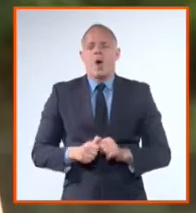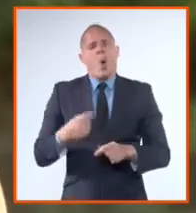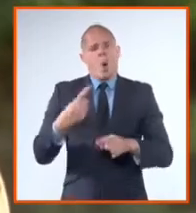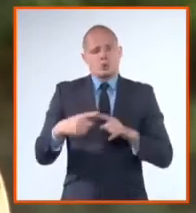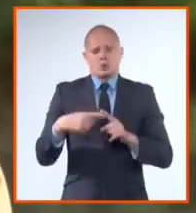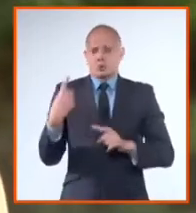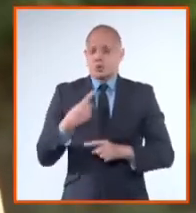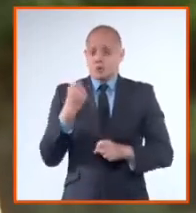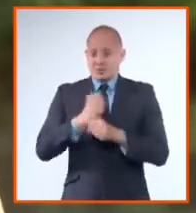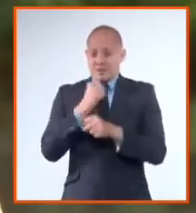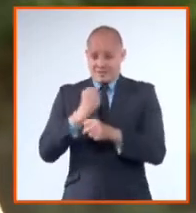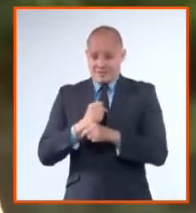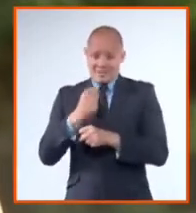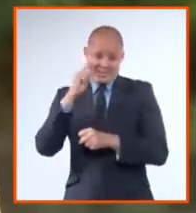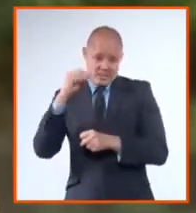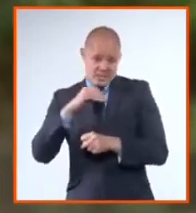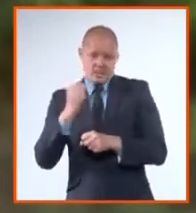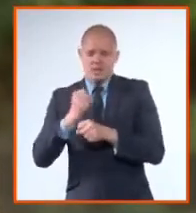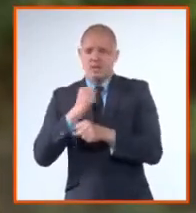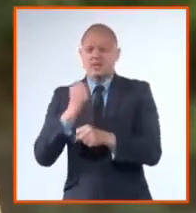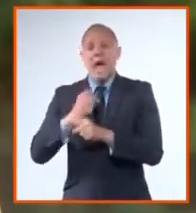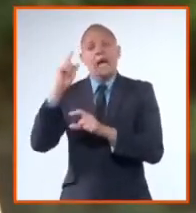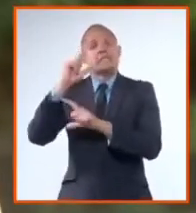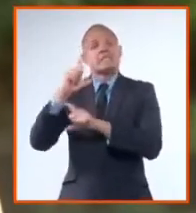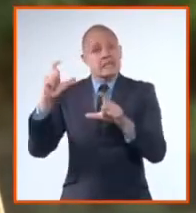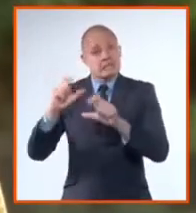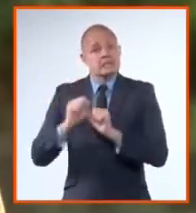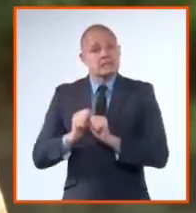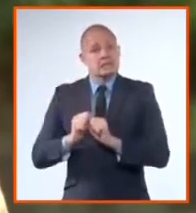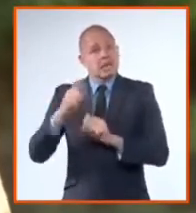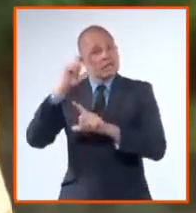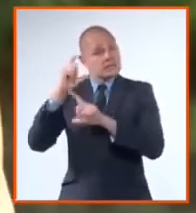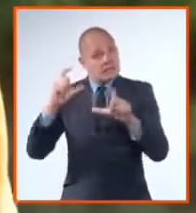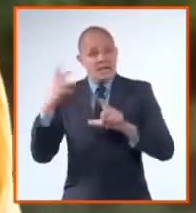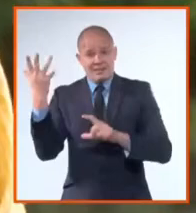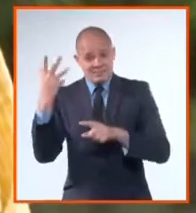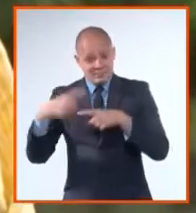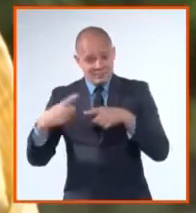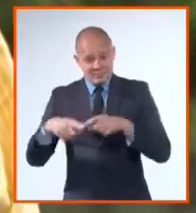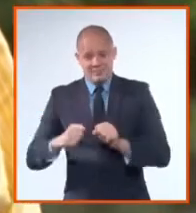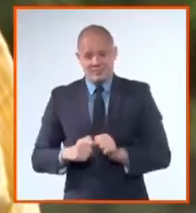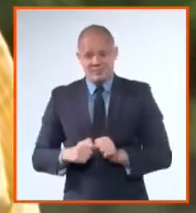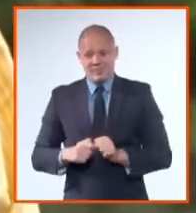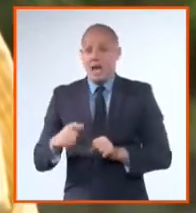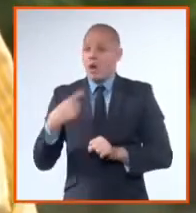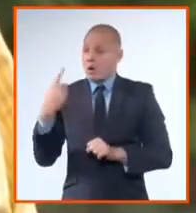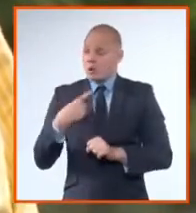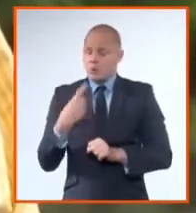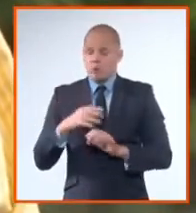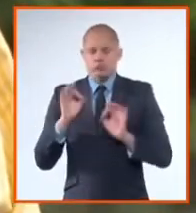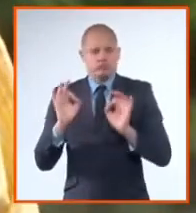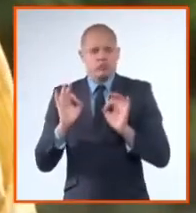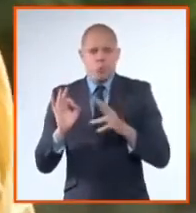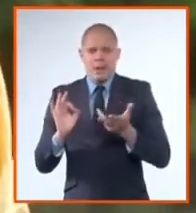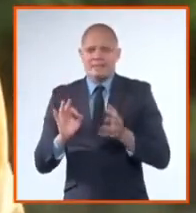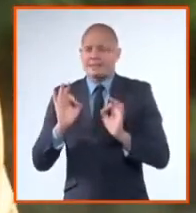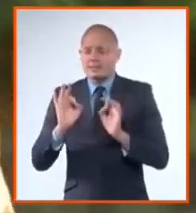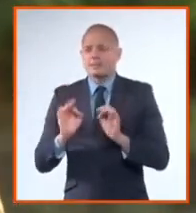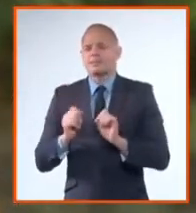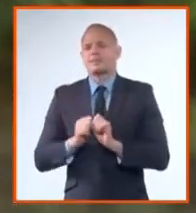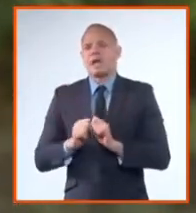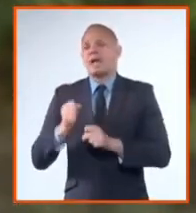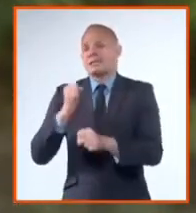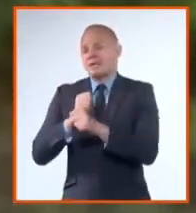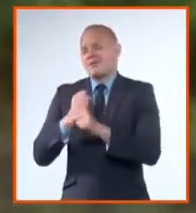Y sabemos cuánto cuesta publicar un artículo, qué trabajo cuesta, pero se logra. Hoy se está sufriendo con los